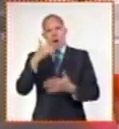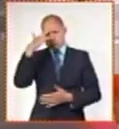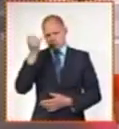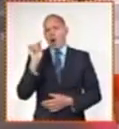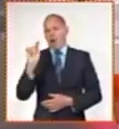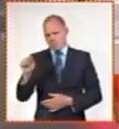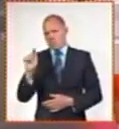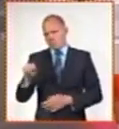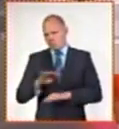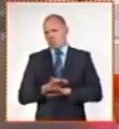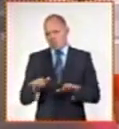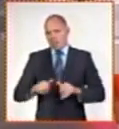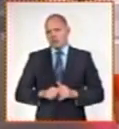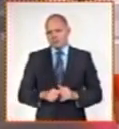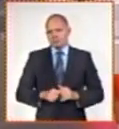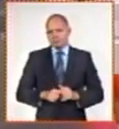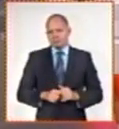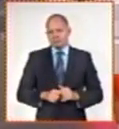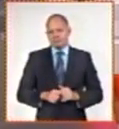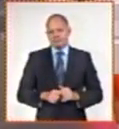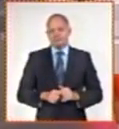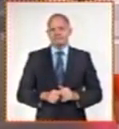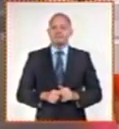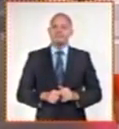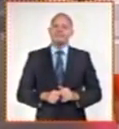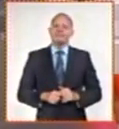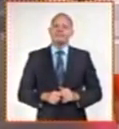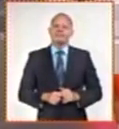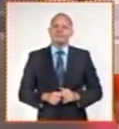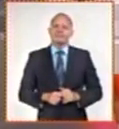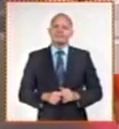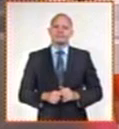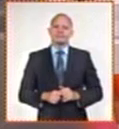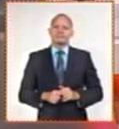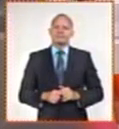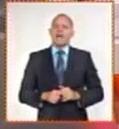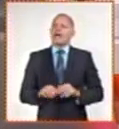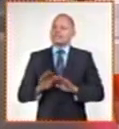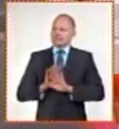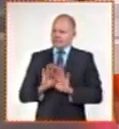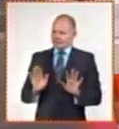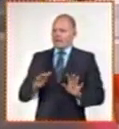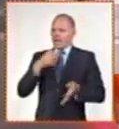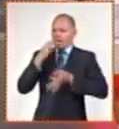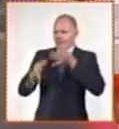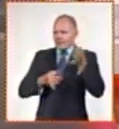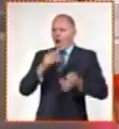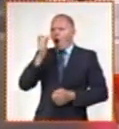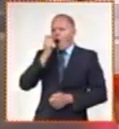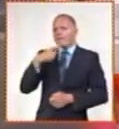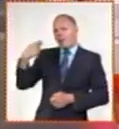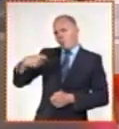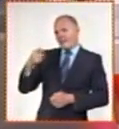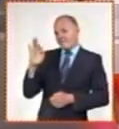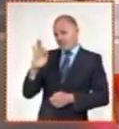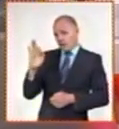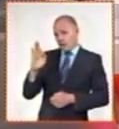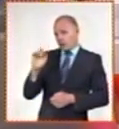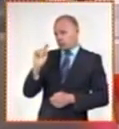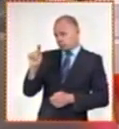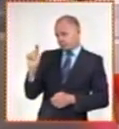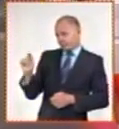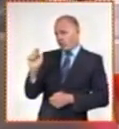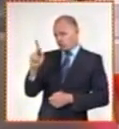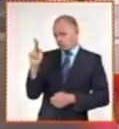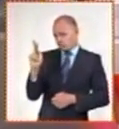Ana, fíjate, hemos dado un perfil de los dos fiscales, un poco hemos hablado